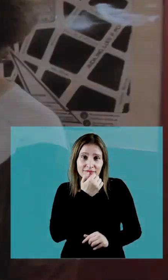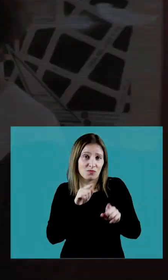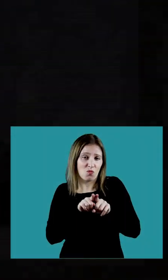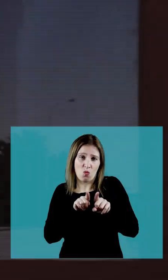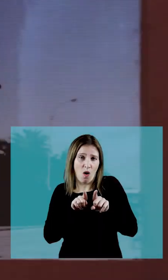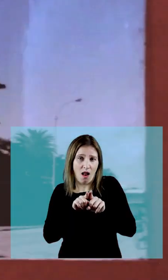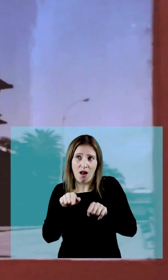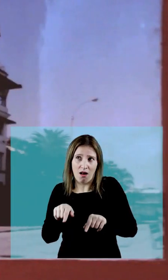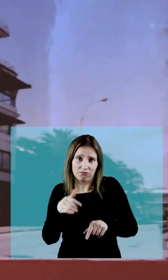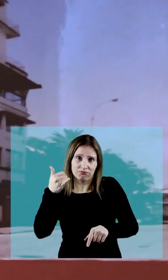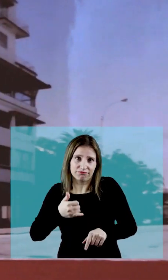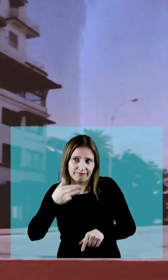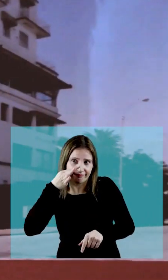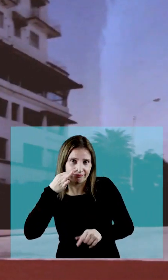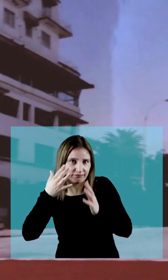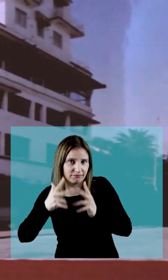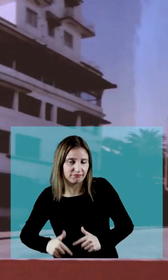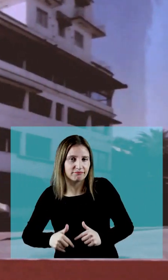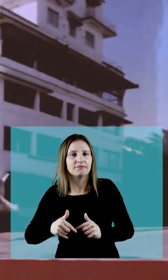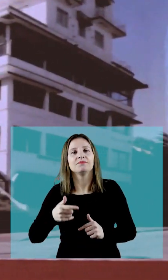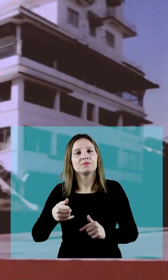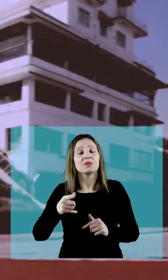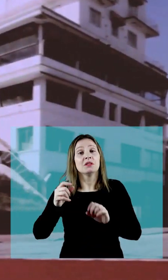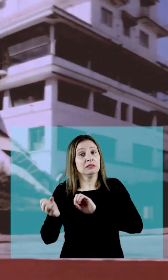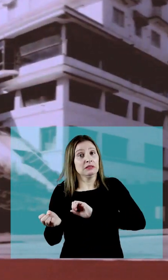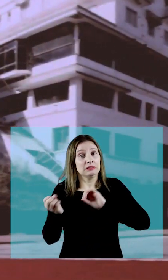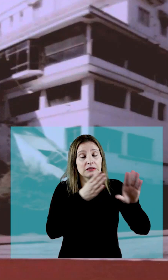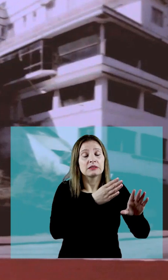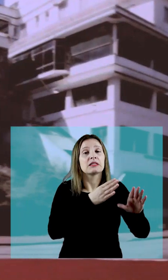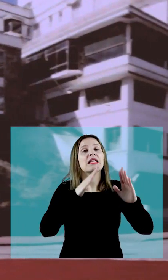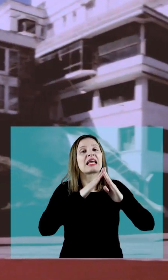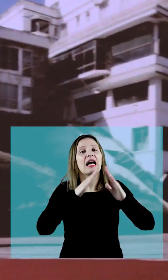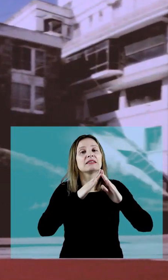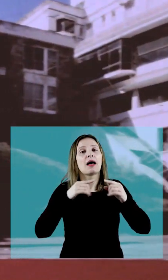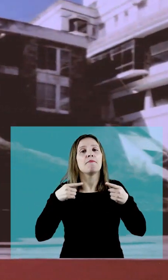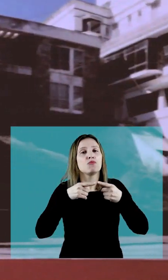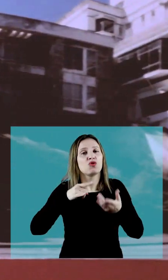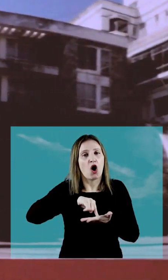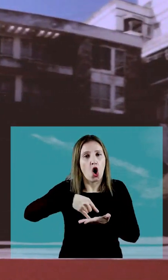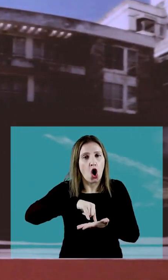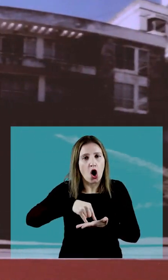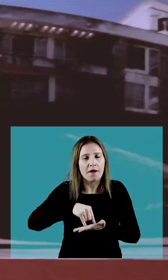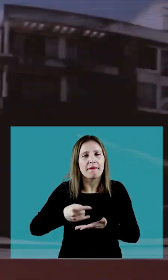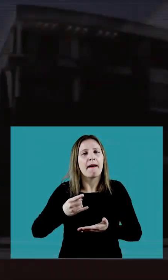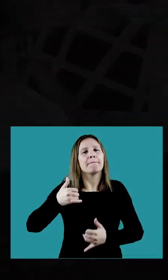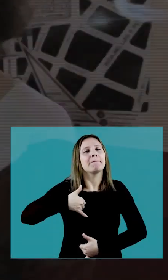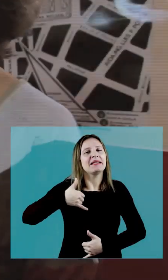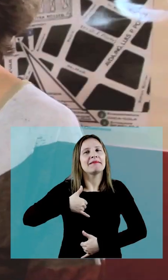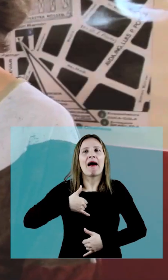su forma. Luego son llevados a la casa de Punta Gorda, que los militares llamaban el infierno